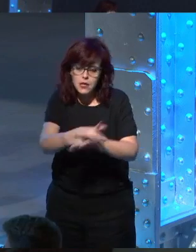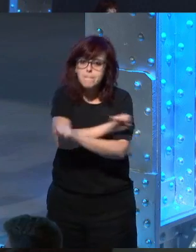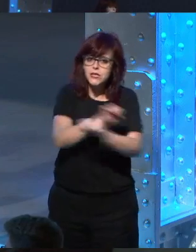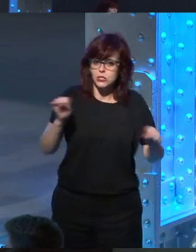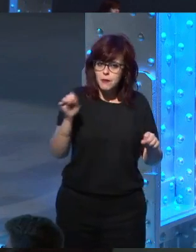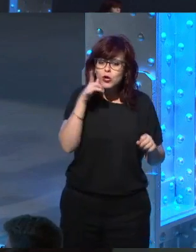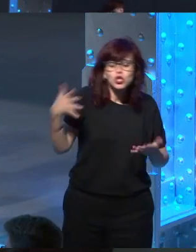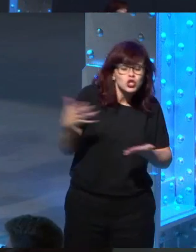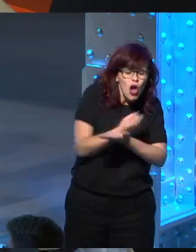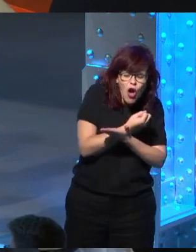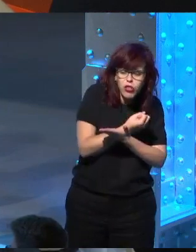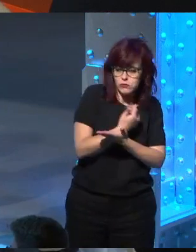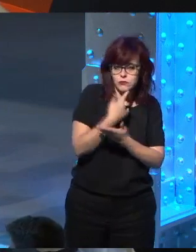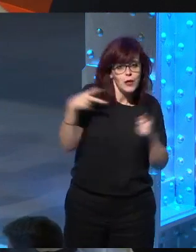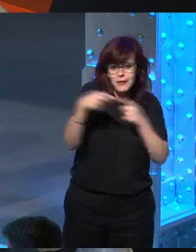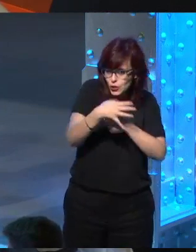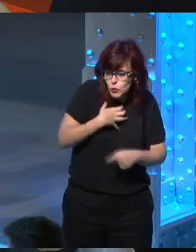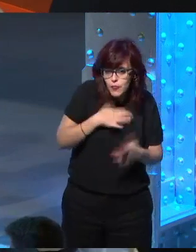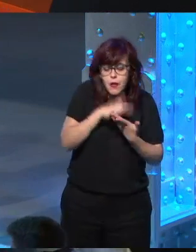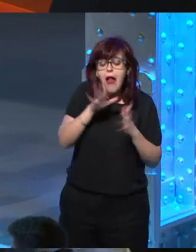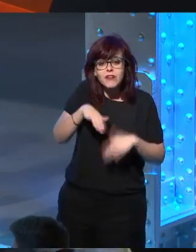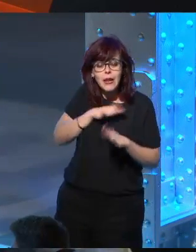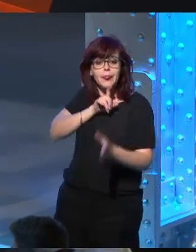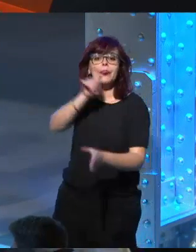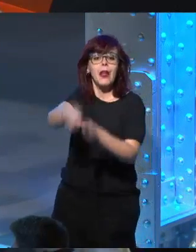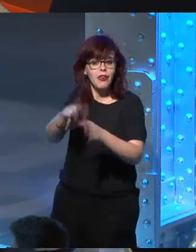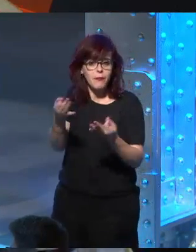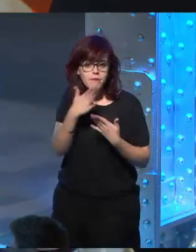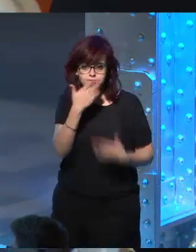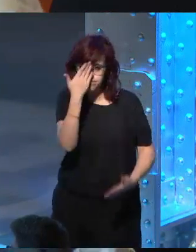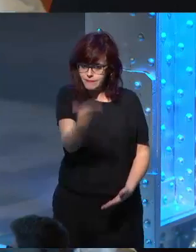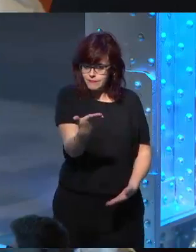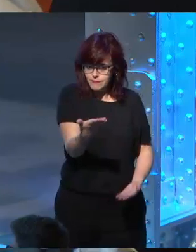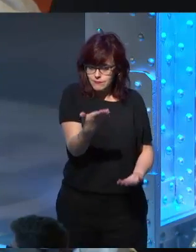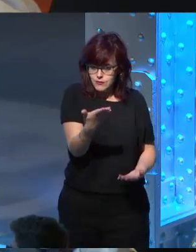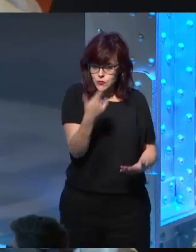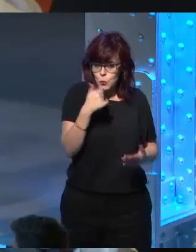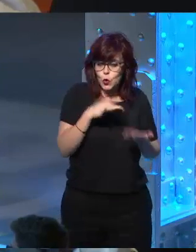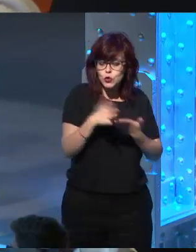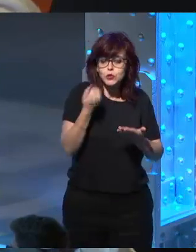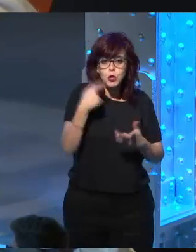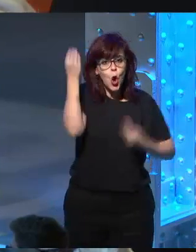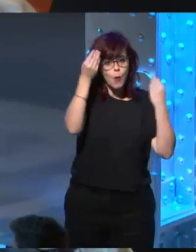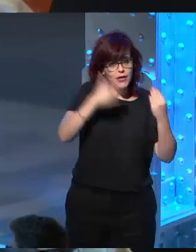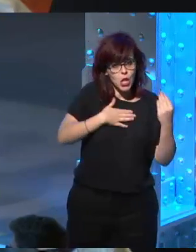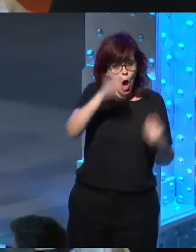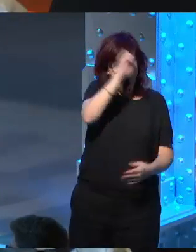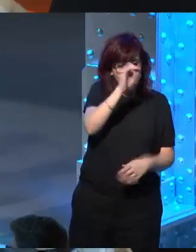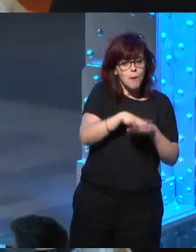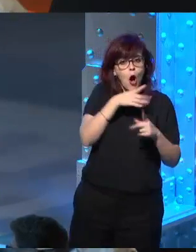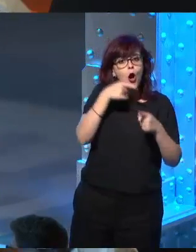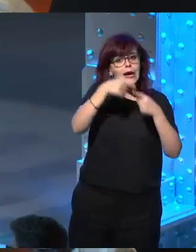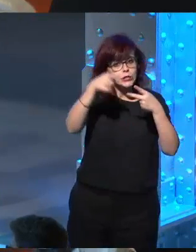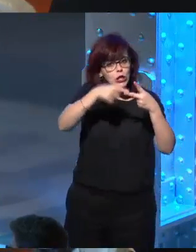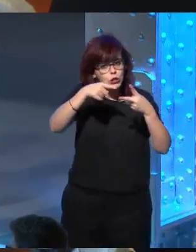ver las cosas y es inevitable. Y yo creo que lo que tienes que tratar de ser es ser honesto. Es decir, yo pienso esto, pero lo opino por tal y por